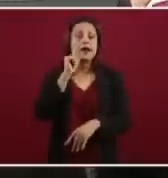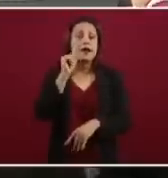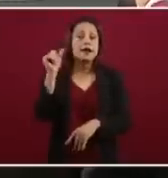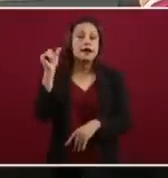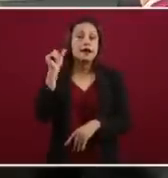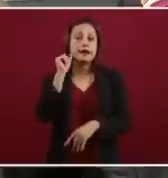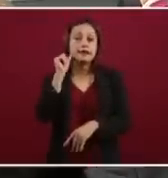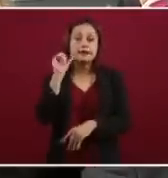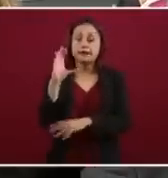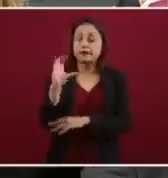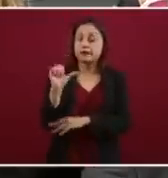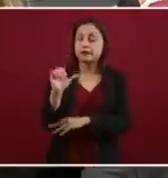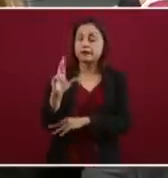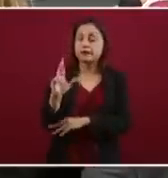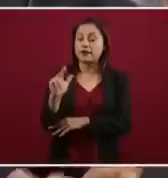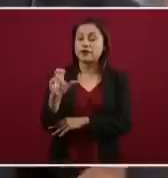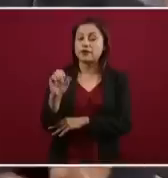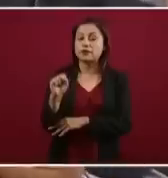a ver si